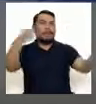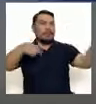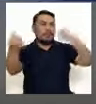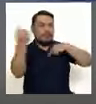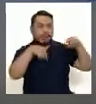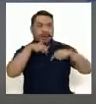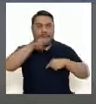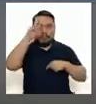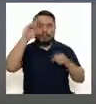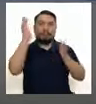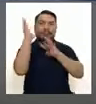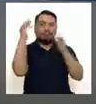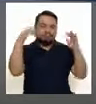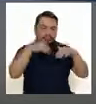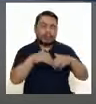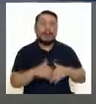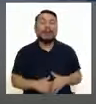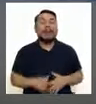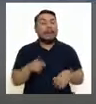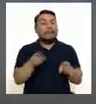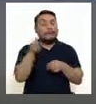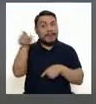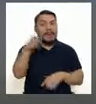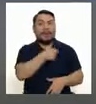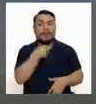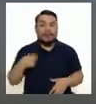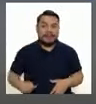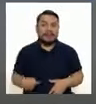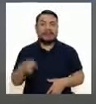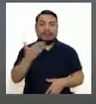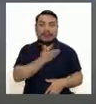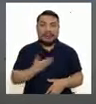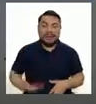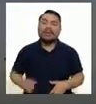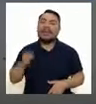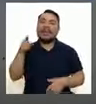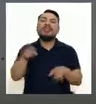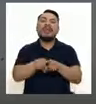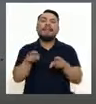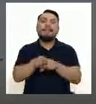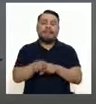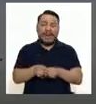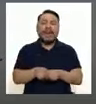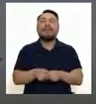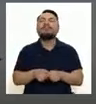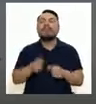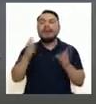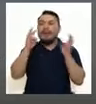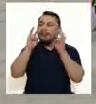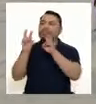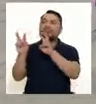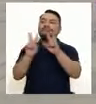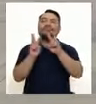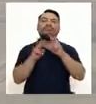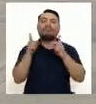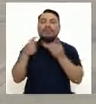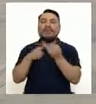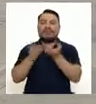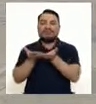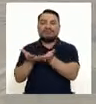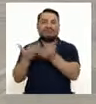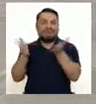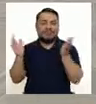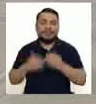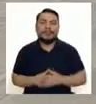realizar visitas oficiales o visitas de Estado, según sea el